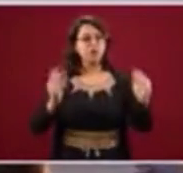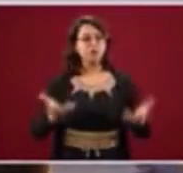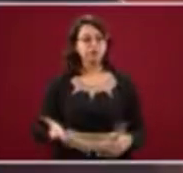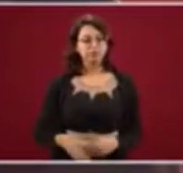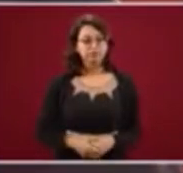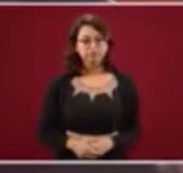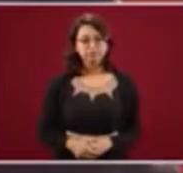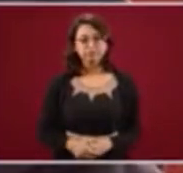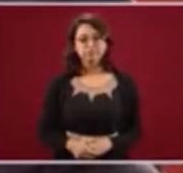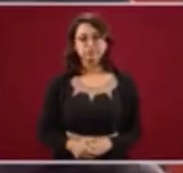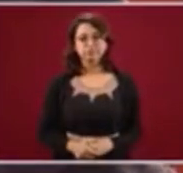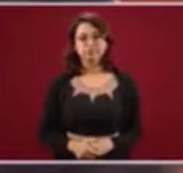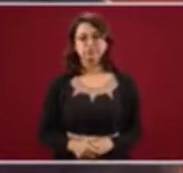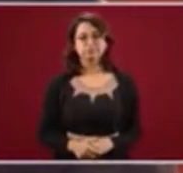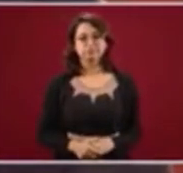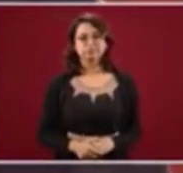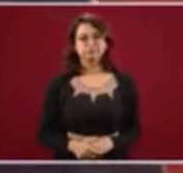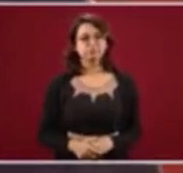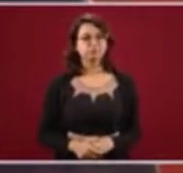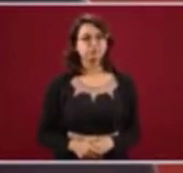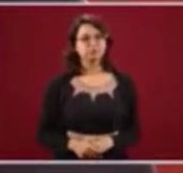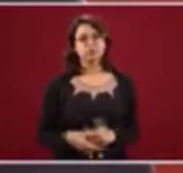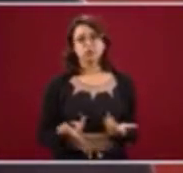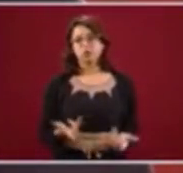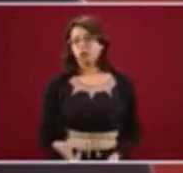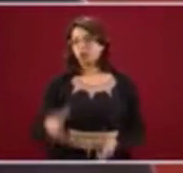¿sí? Y se crearon condecoraciones.